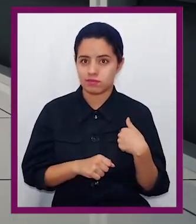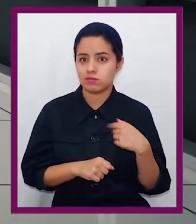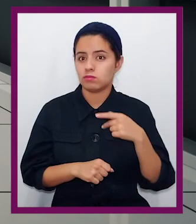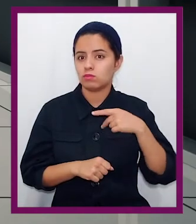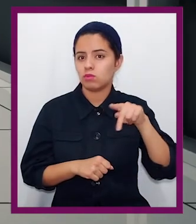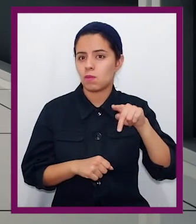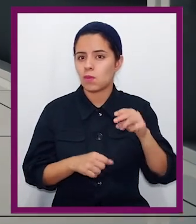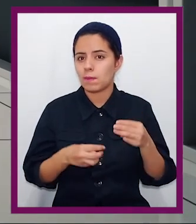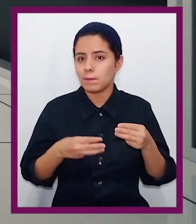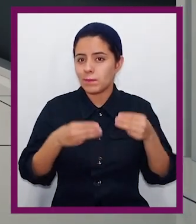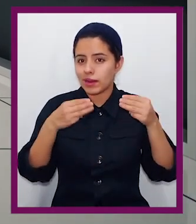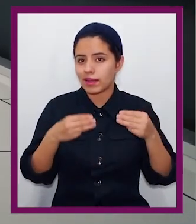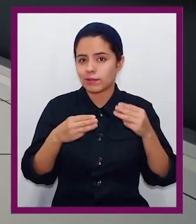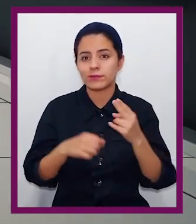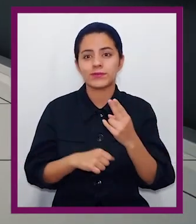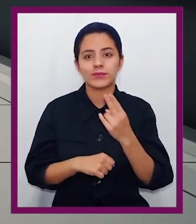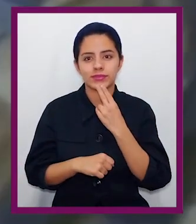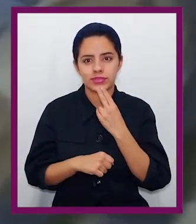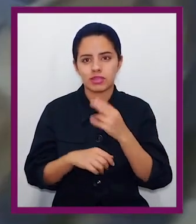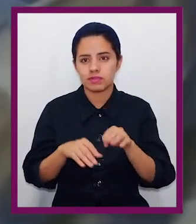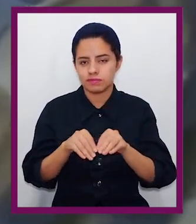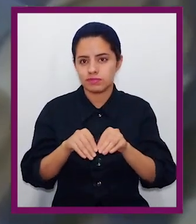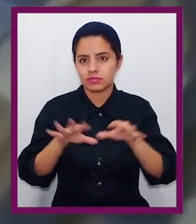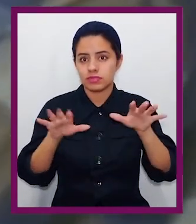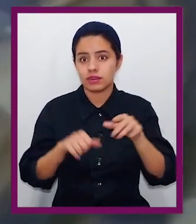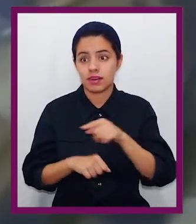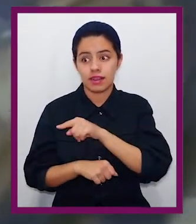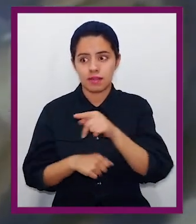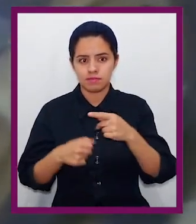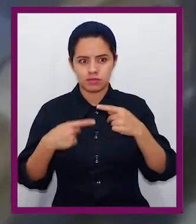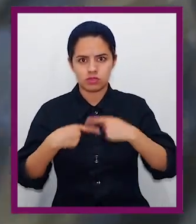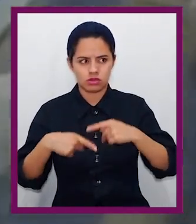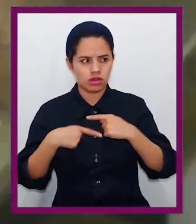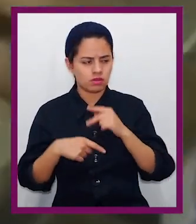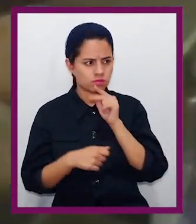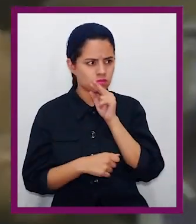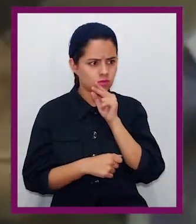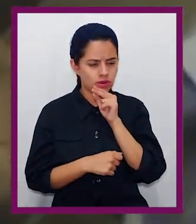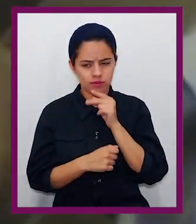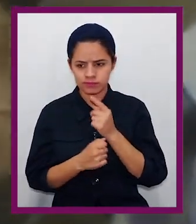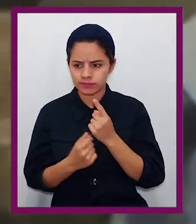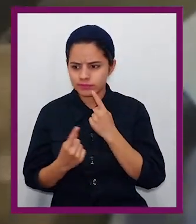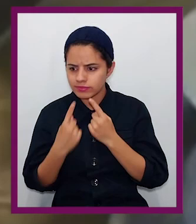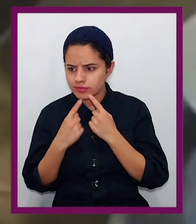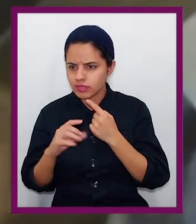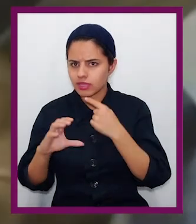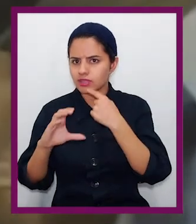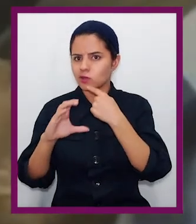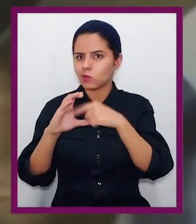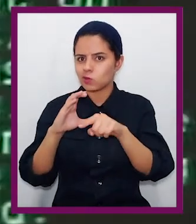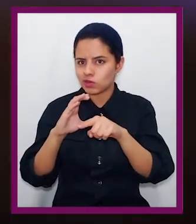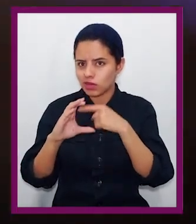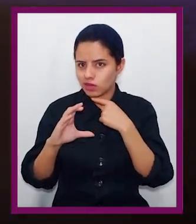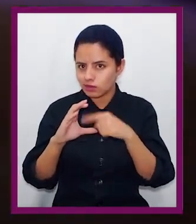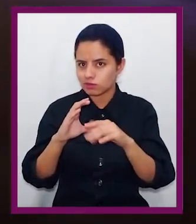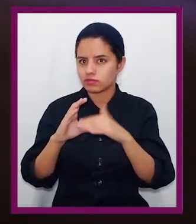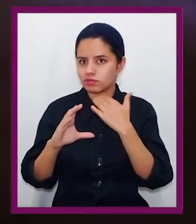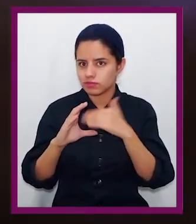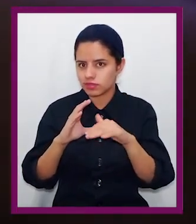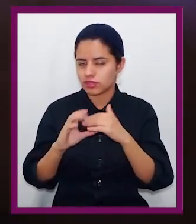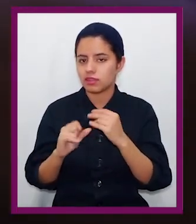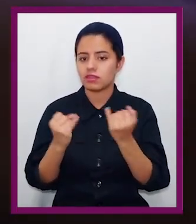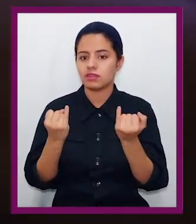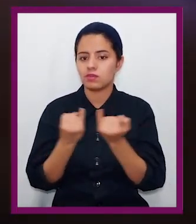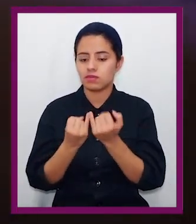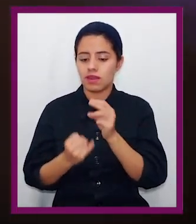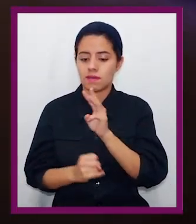fines mercadotécnicos. Los usuarios, preocupados, se organizaron a través de correos electrónicos y sitios